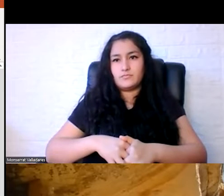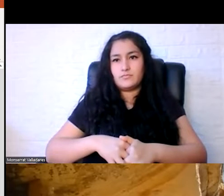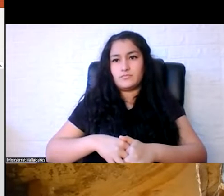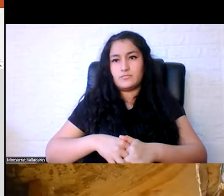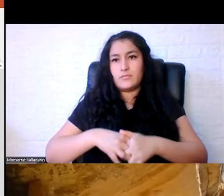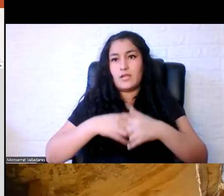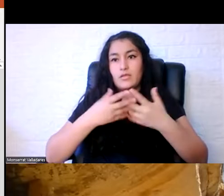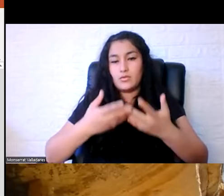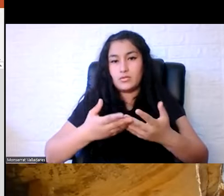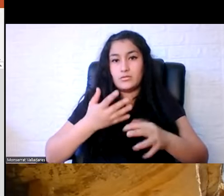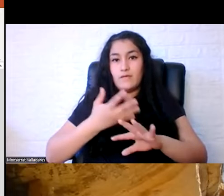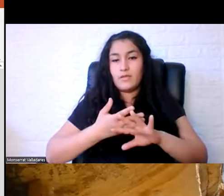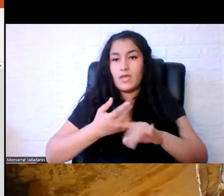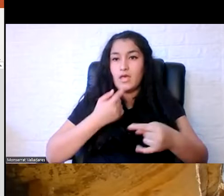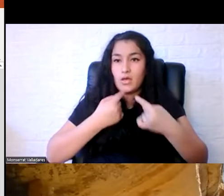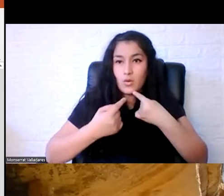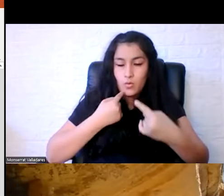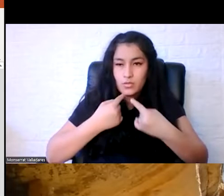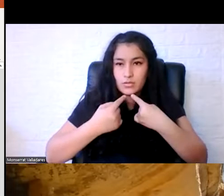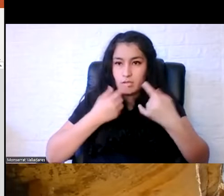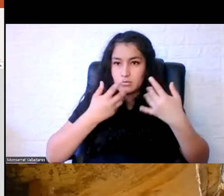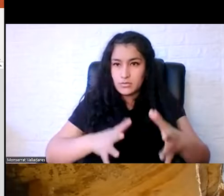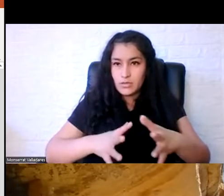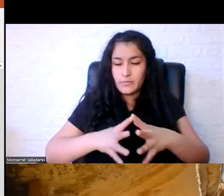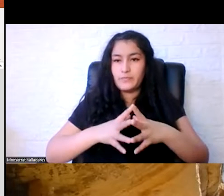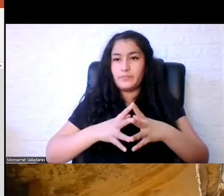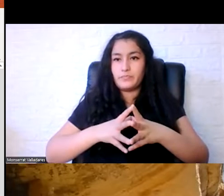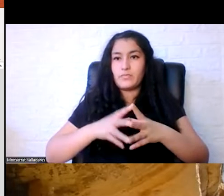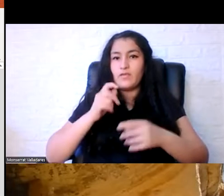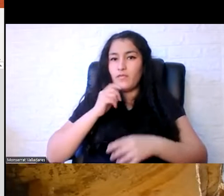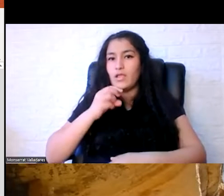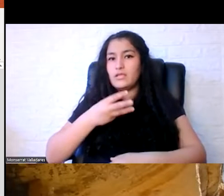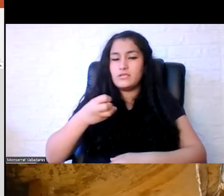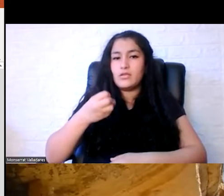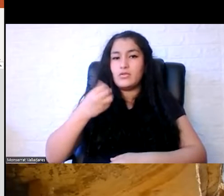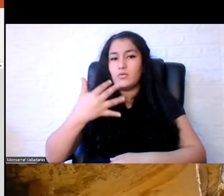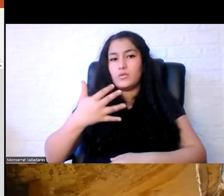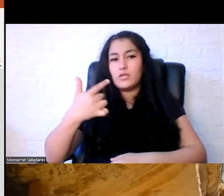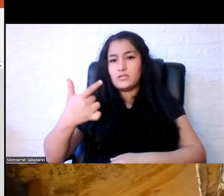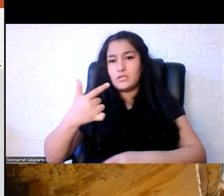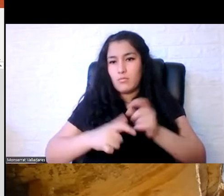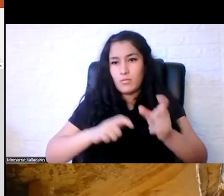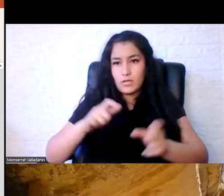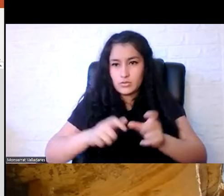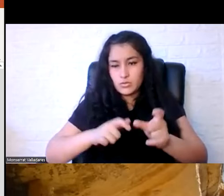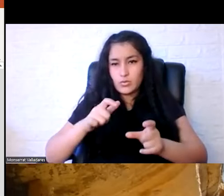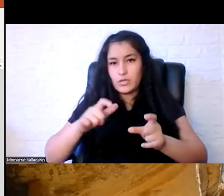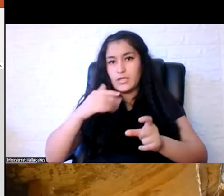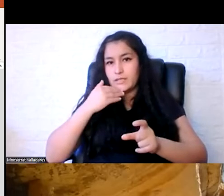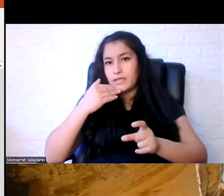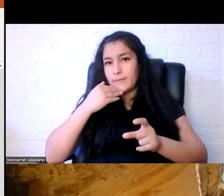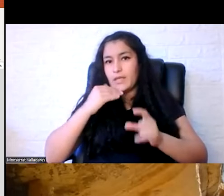Cruzamos una encuesta, nuestro resultado de nuestra encuesta, que eran 357 personas, contra datos de